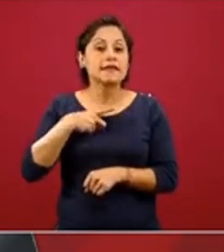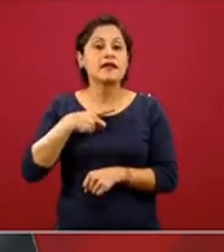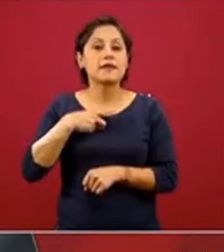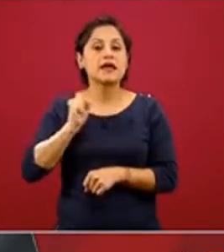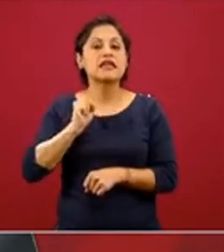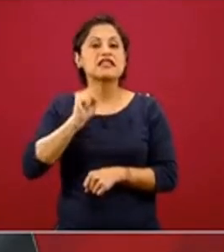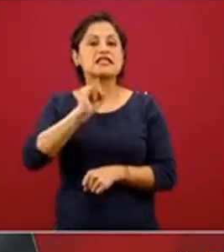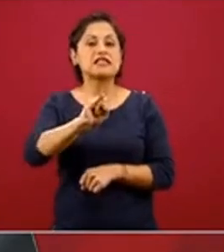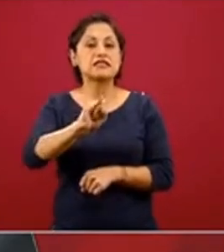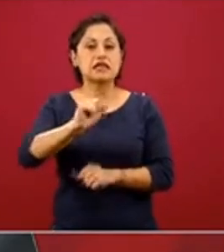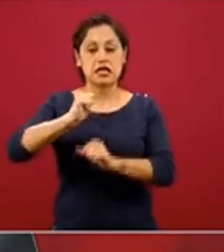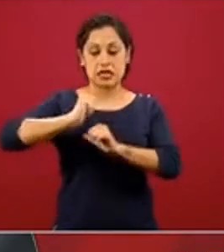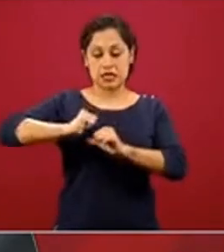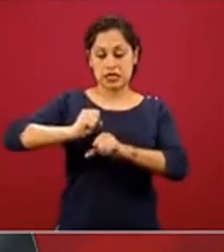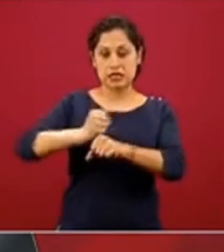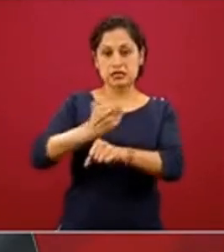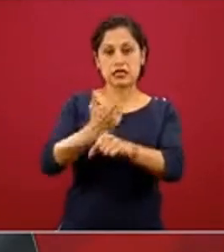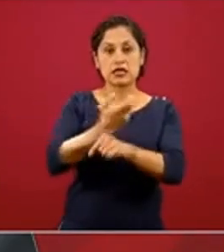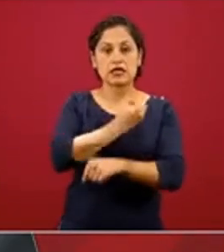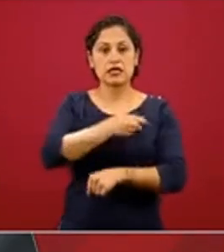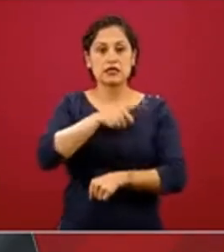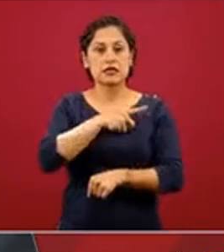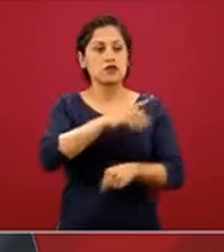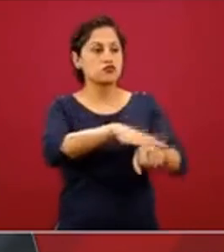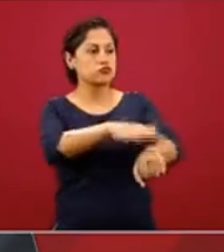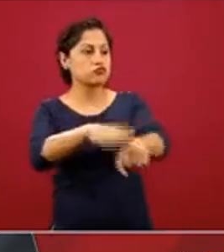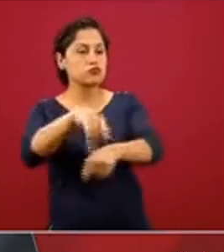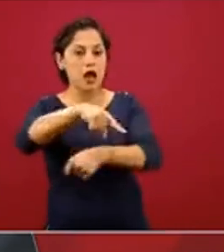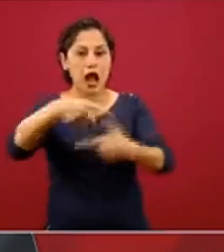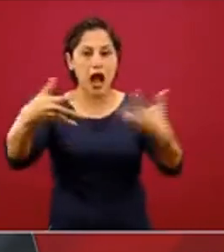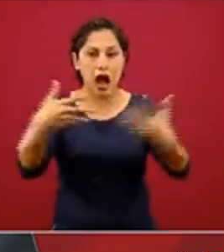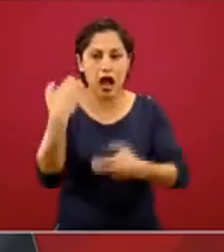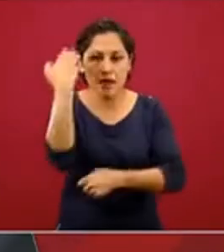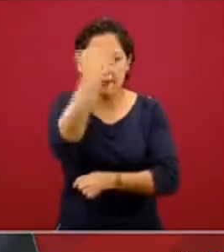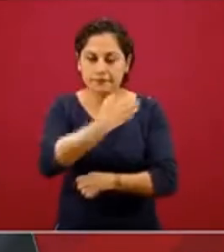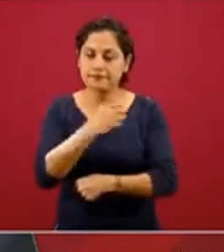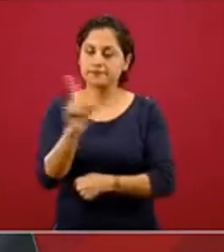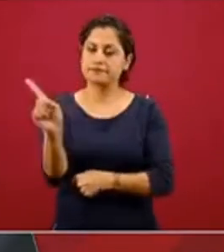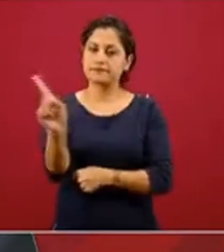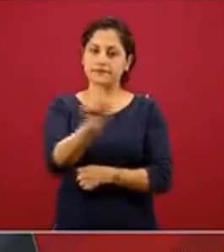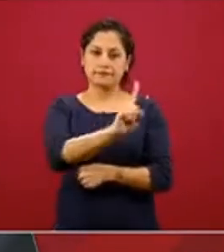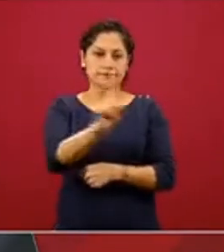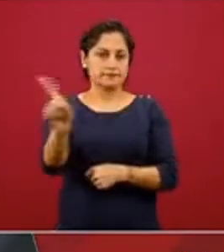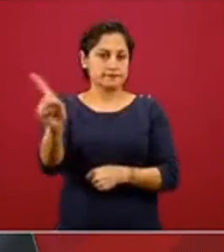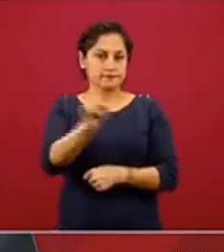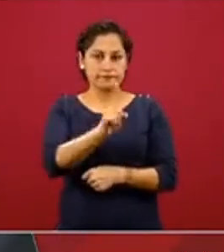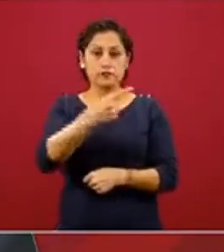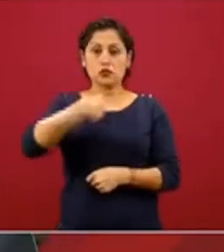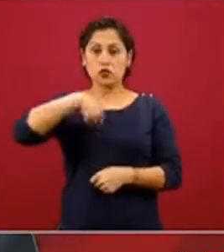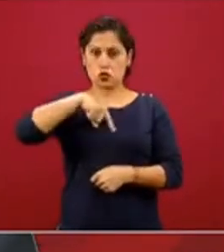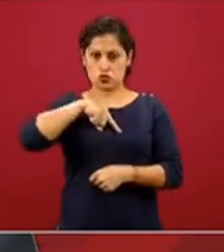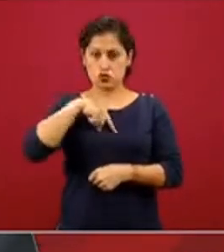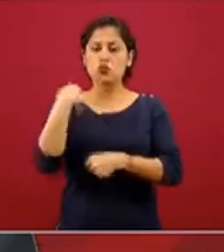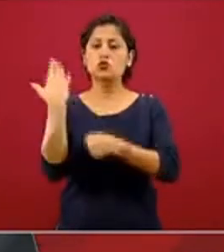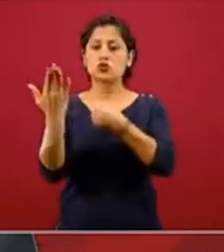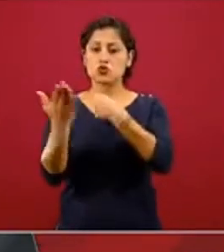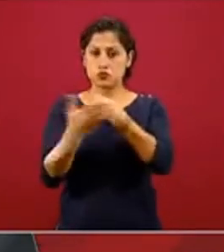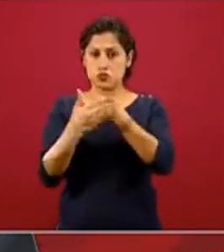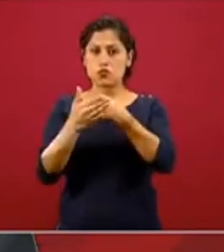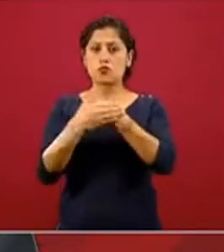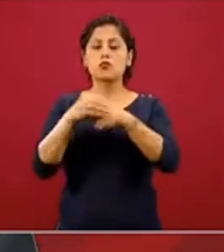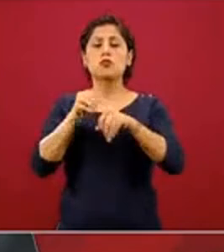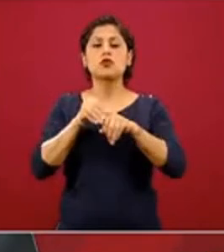la Secretaría de Salud para utilizarlas. La posición formal que estamos preparando, que